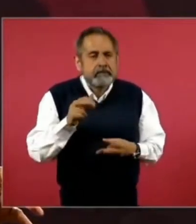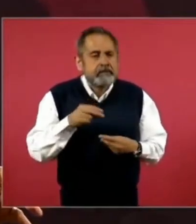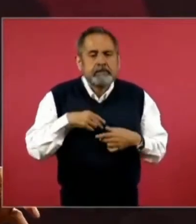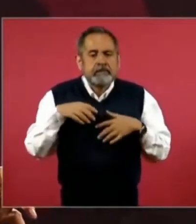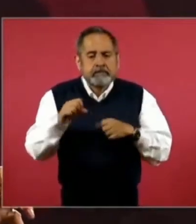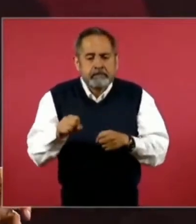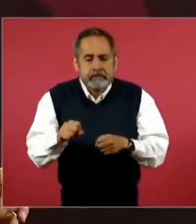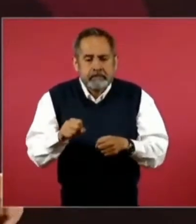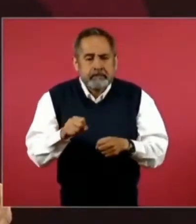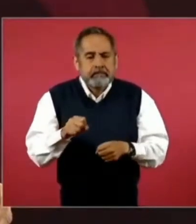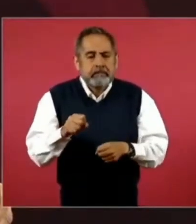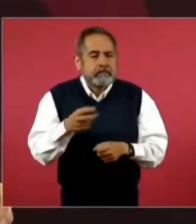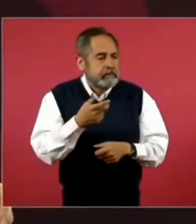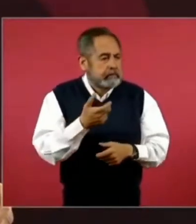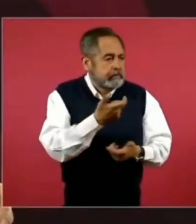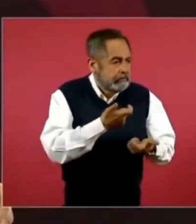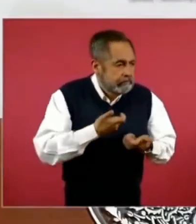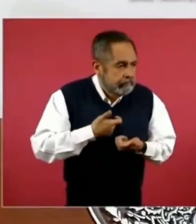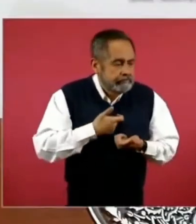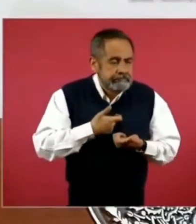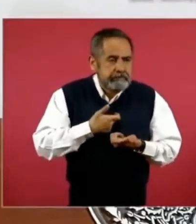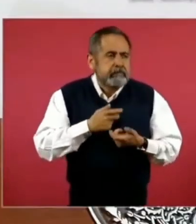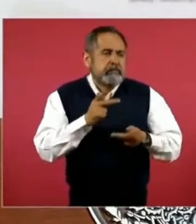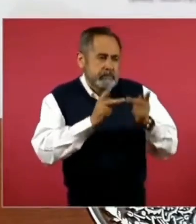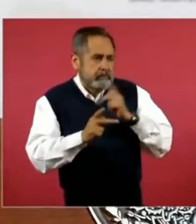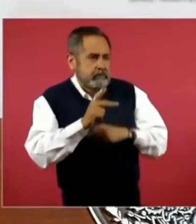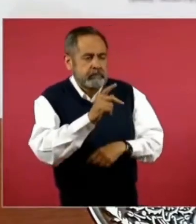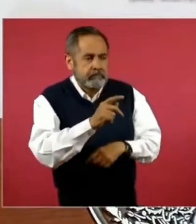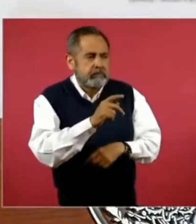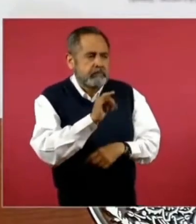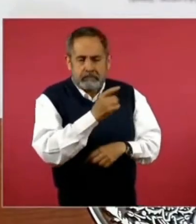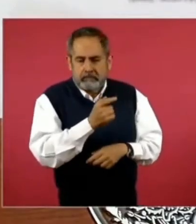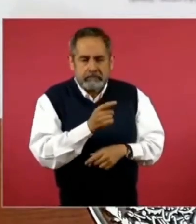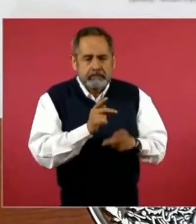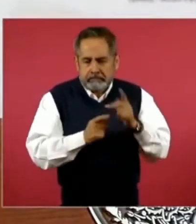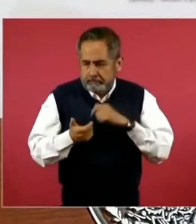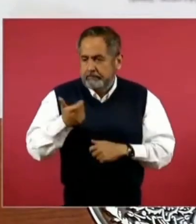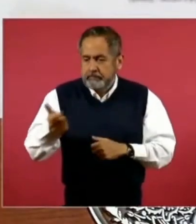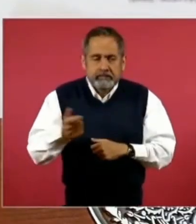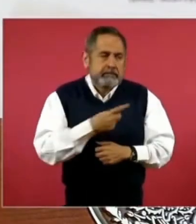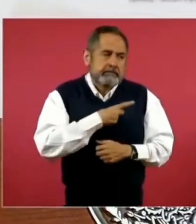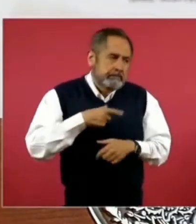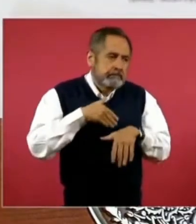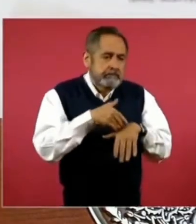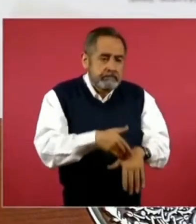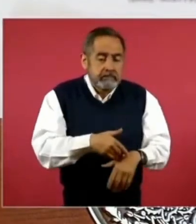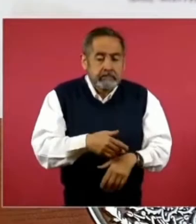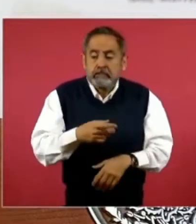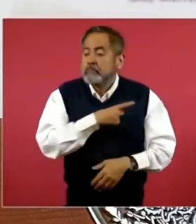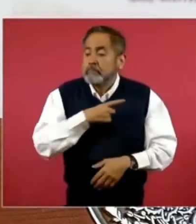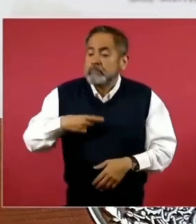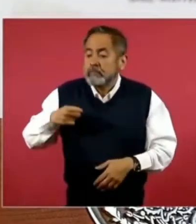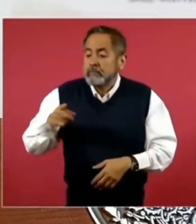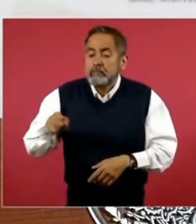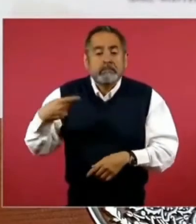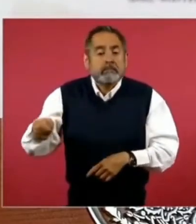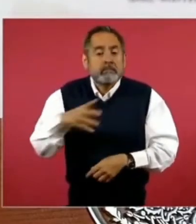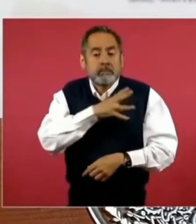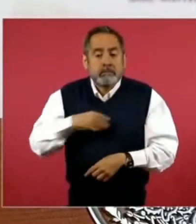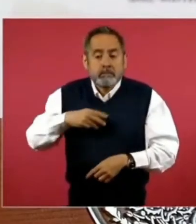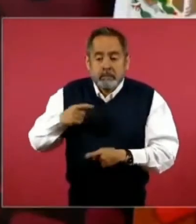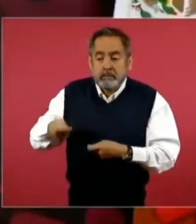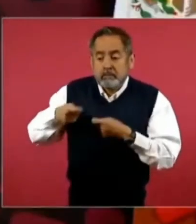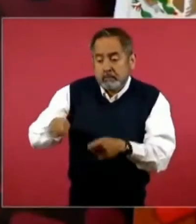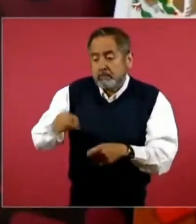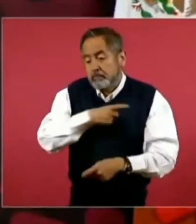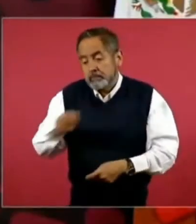la deuda era de por vida, la heredaban los trabajadores del campo, de la ciudad, a sus